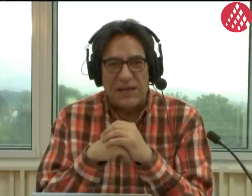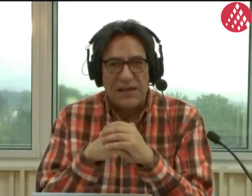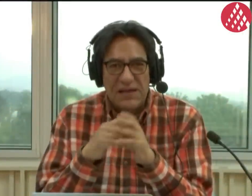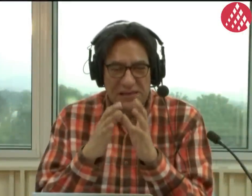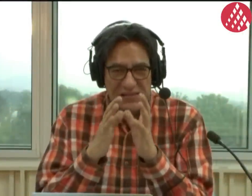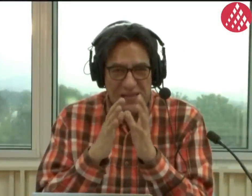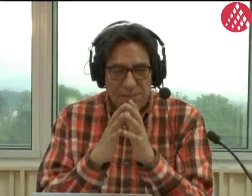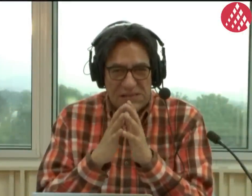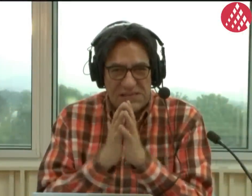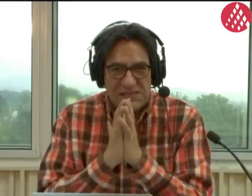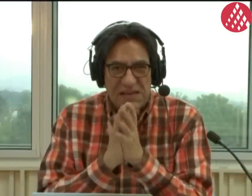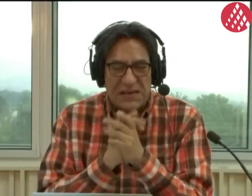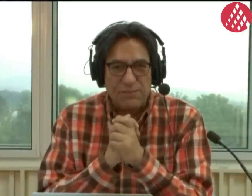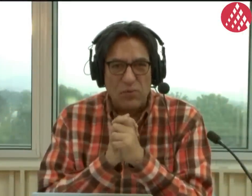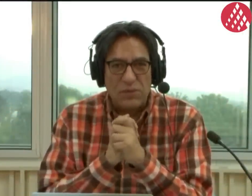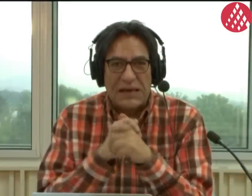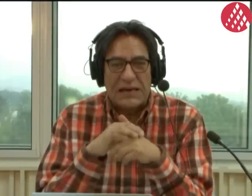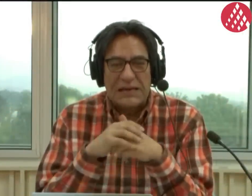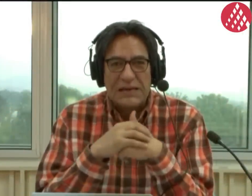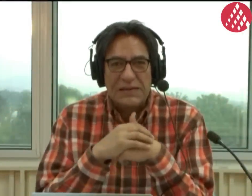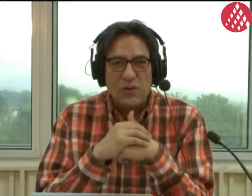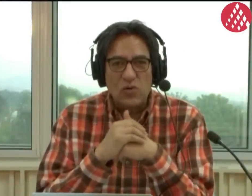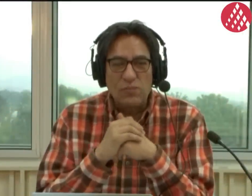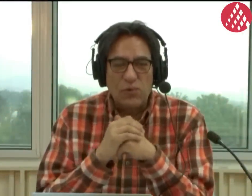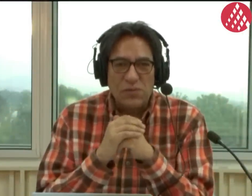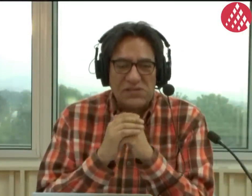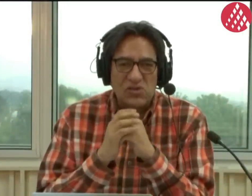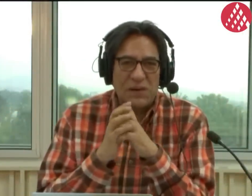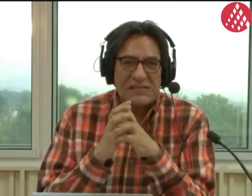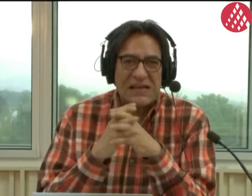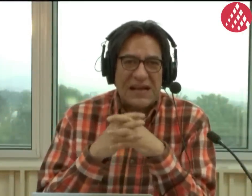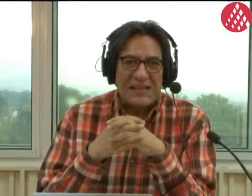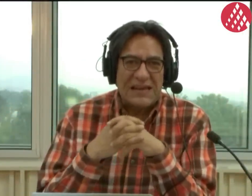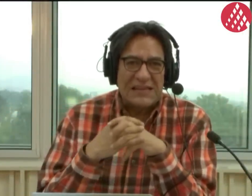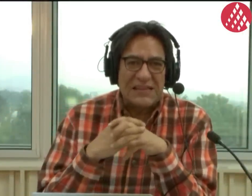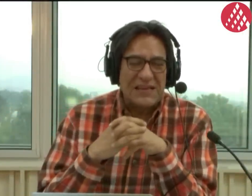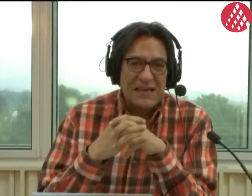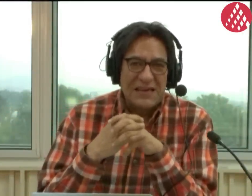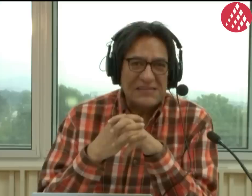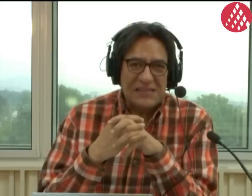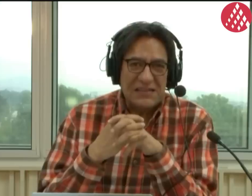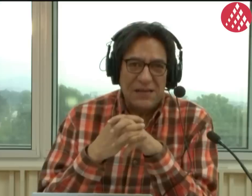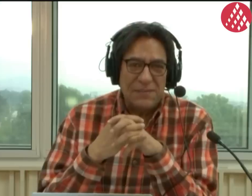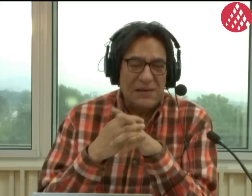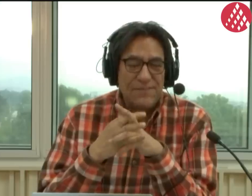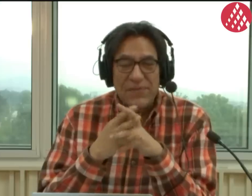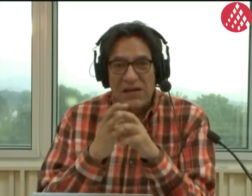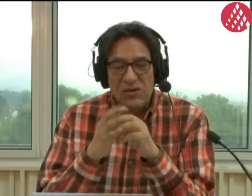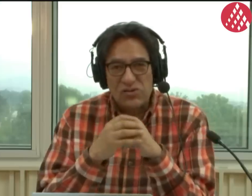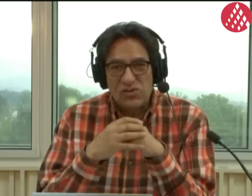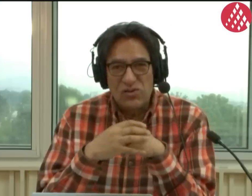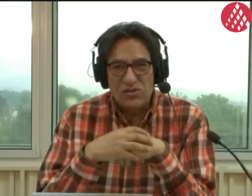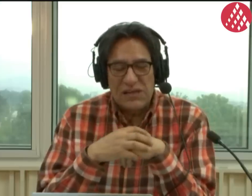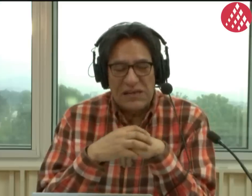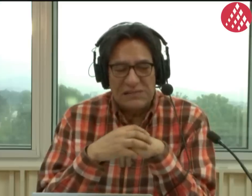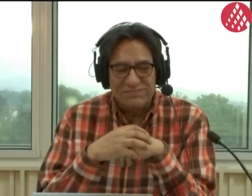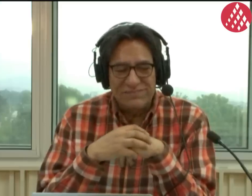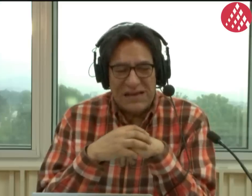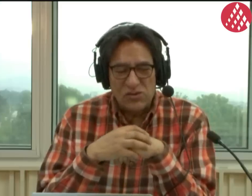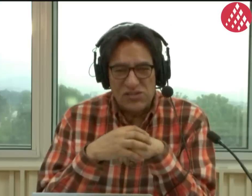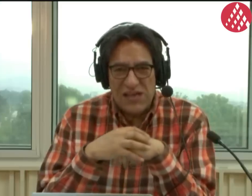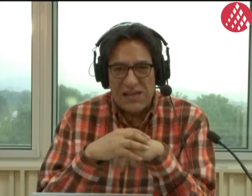firme, desde la presidencia de la República, de un compromiso para sacar adelante este tema, no solo